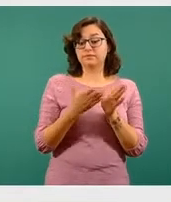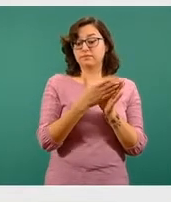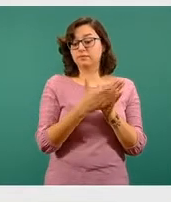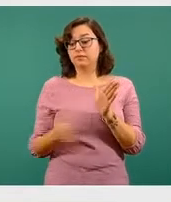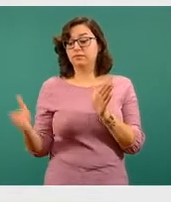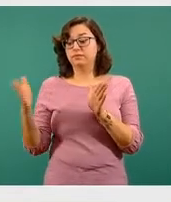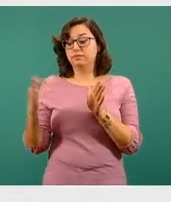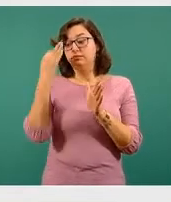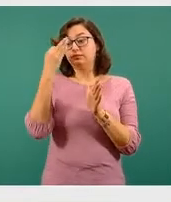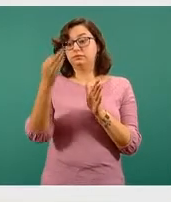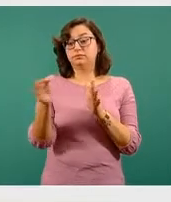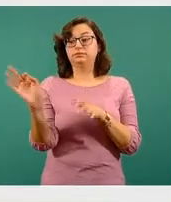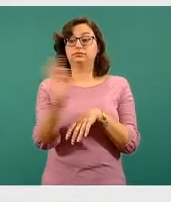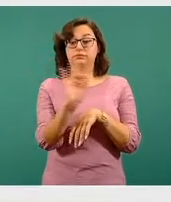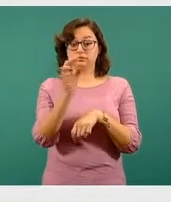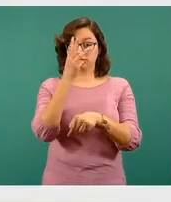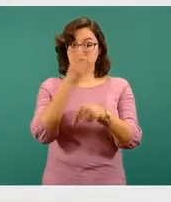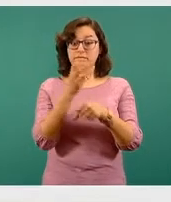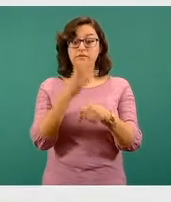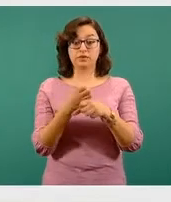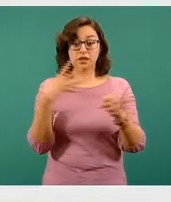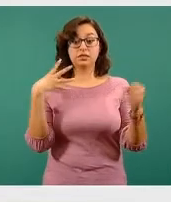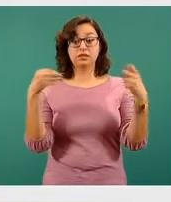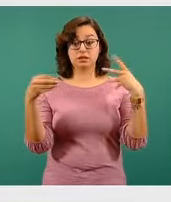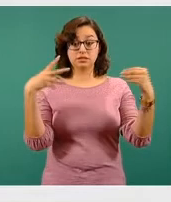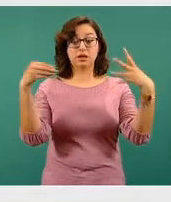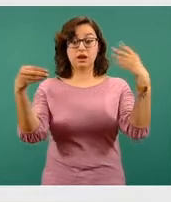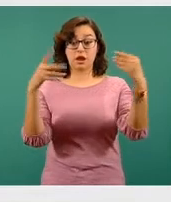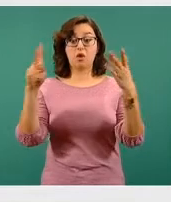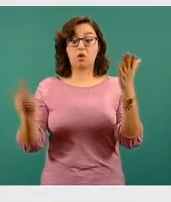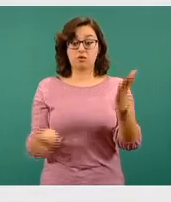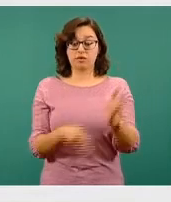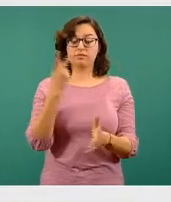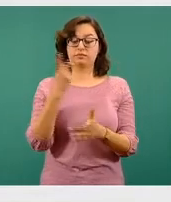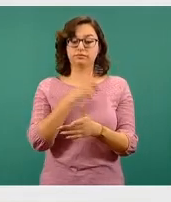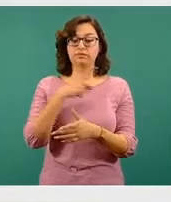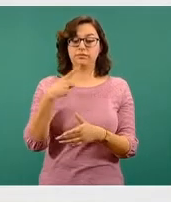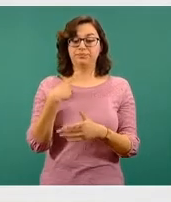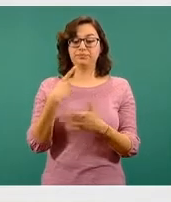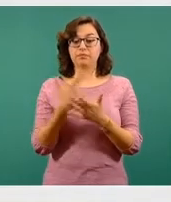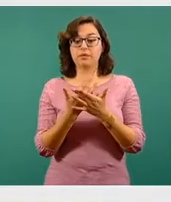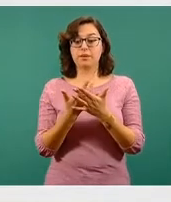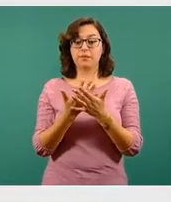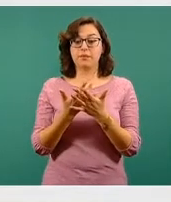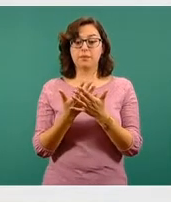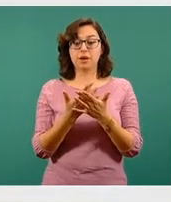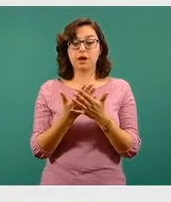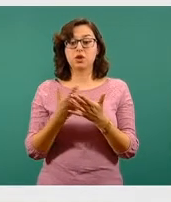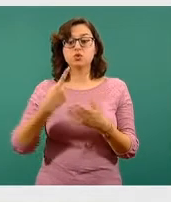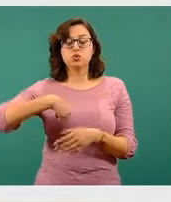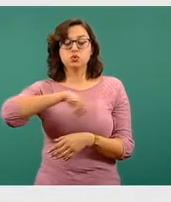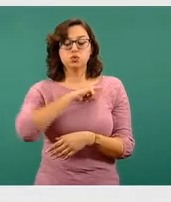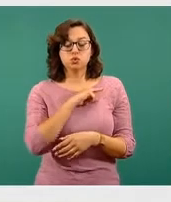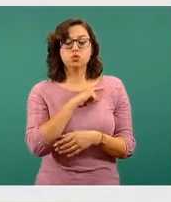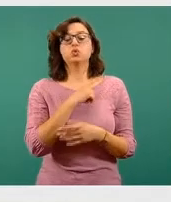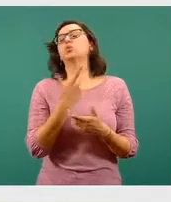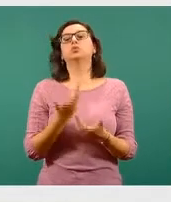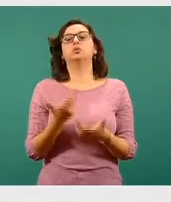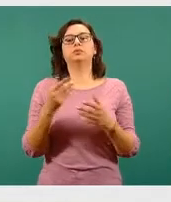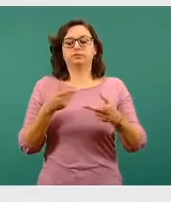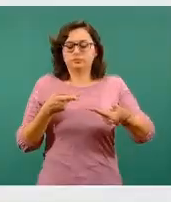haber el riesgo de una tercera ola, de una reemergencia, de un rebrote. Y que modificamos sobre la